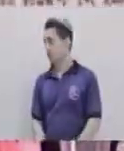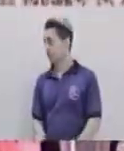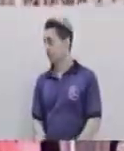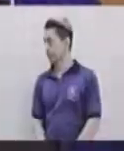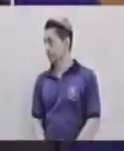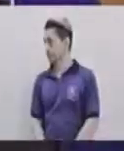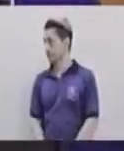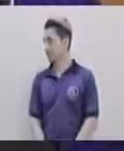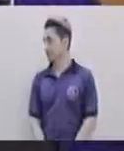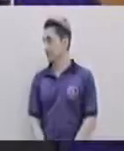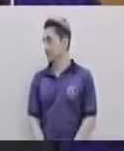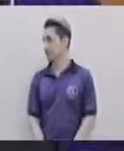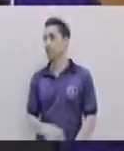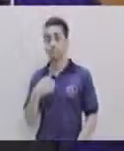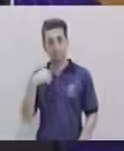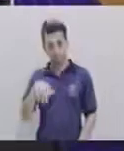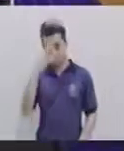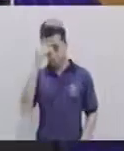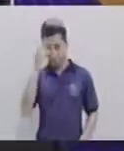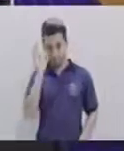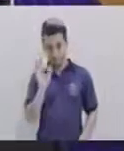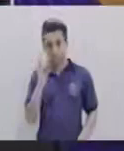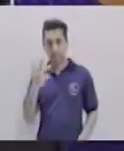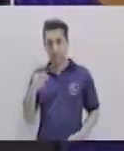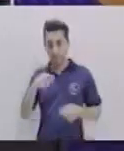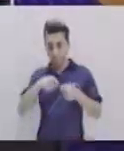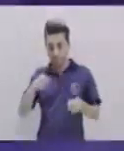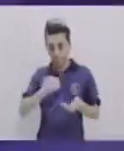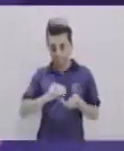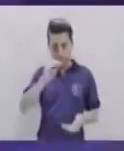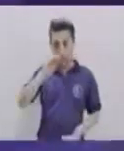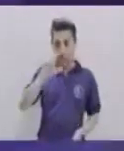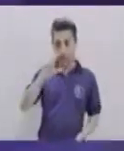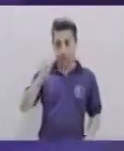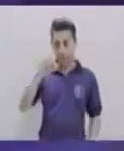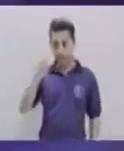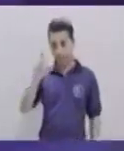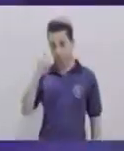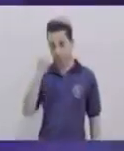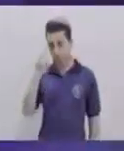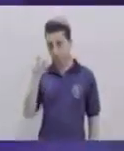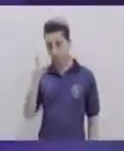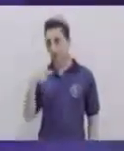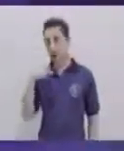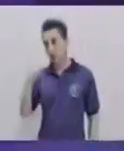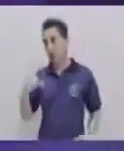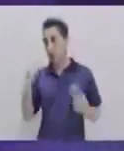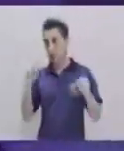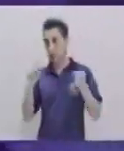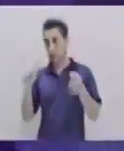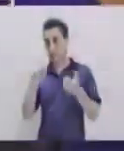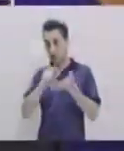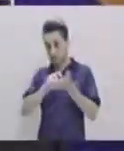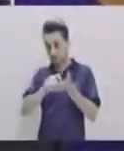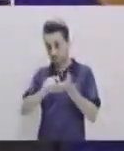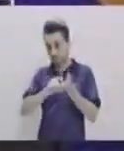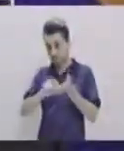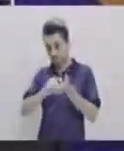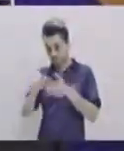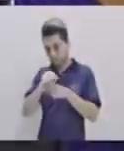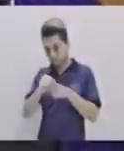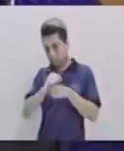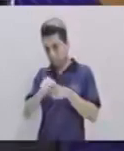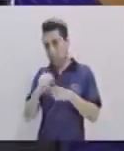Bien. Hemos aprendido y recordado las medidas de capacidad. Vamos a realizar un ejercicio de